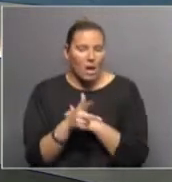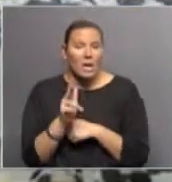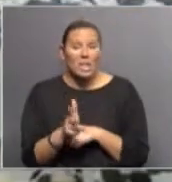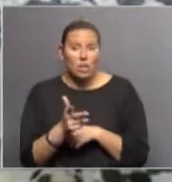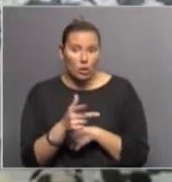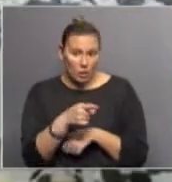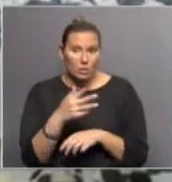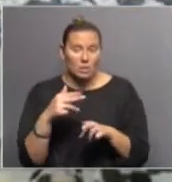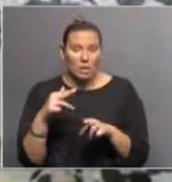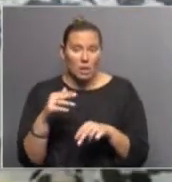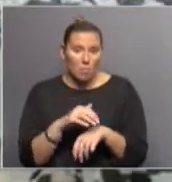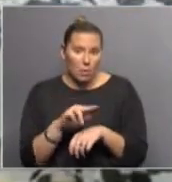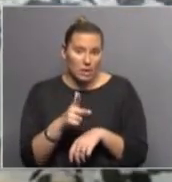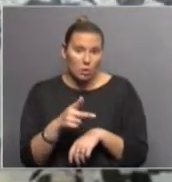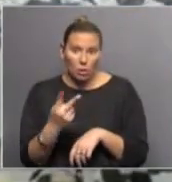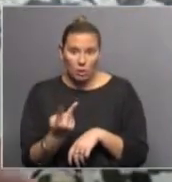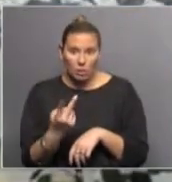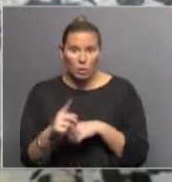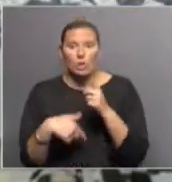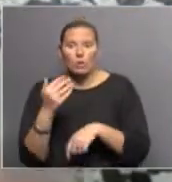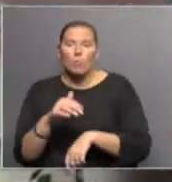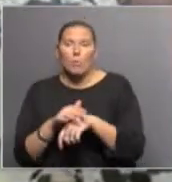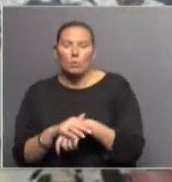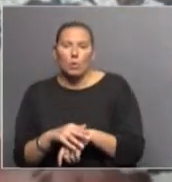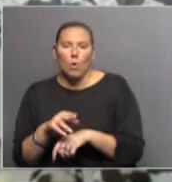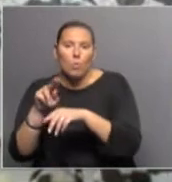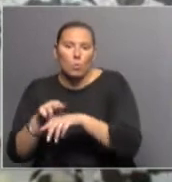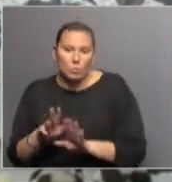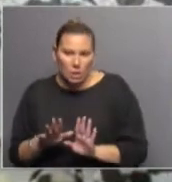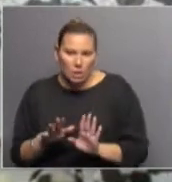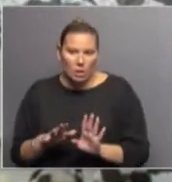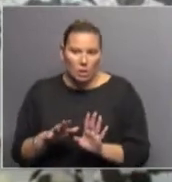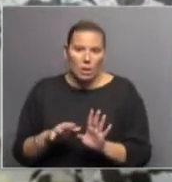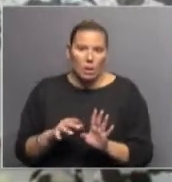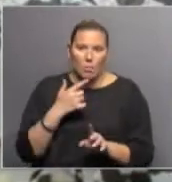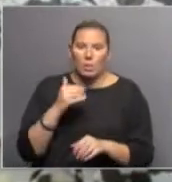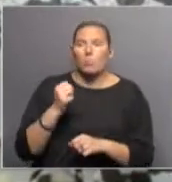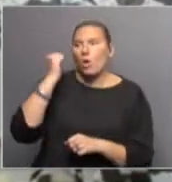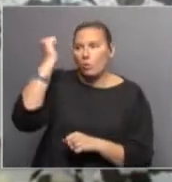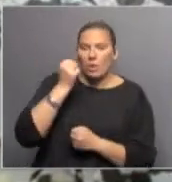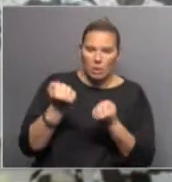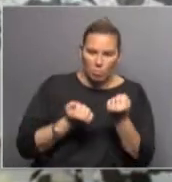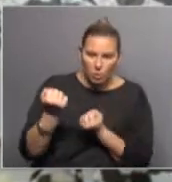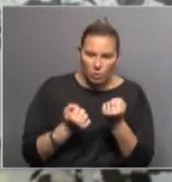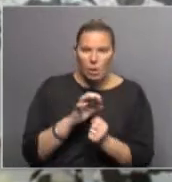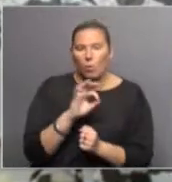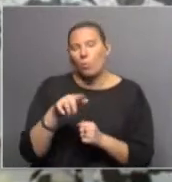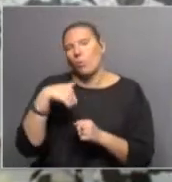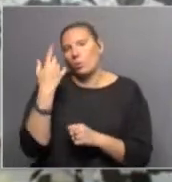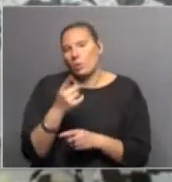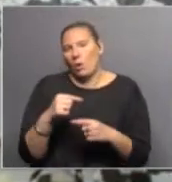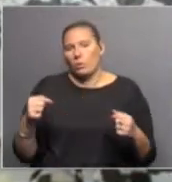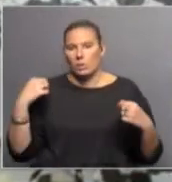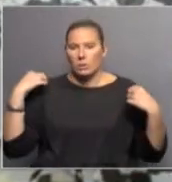esos momentos y utilizarla en otro momento, que es cuando nos conviene, por ejemplo, en el transporte o inclusive para otro tipo de